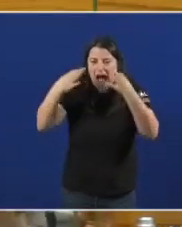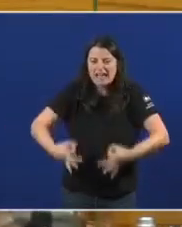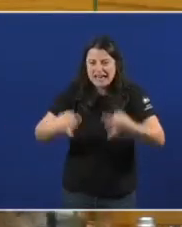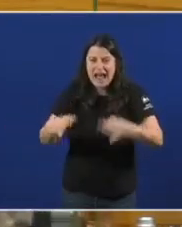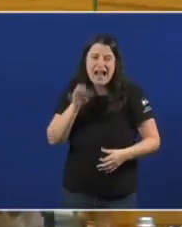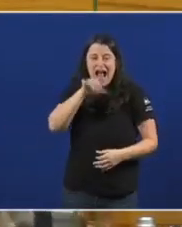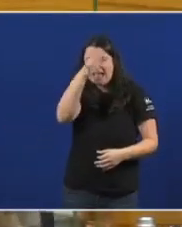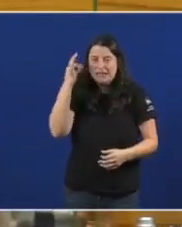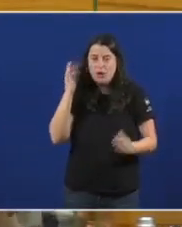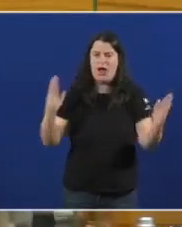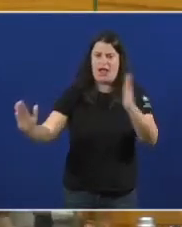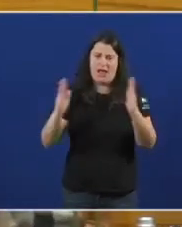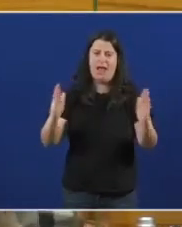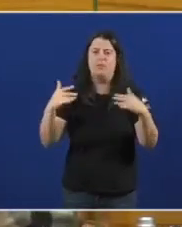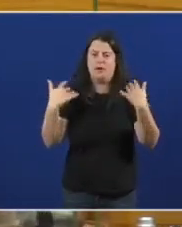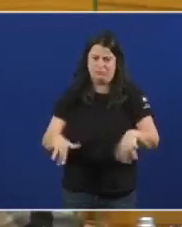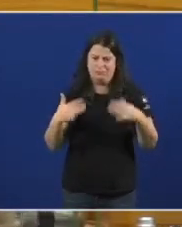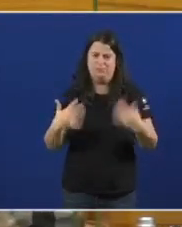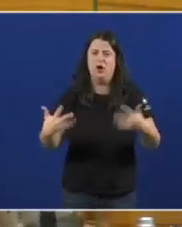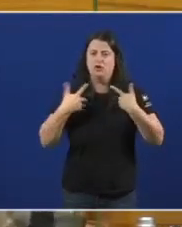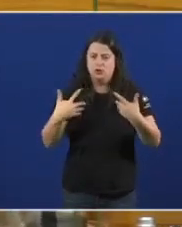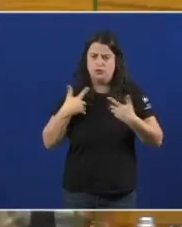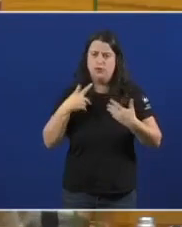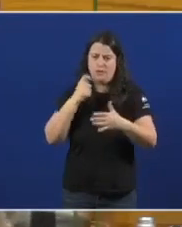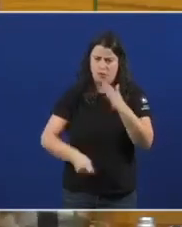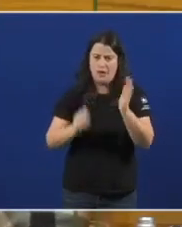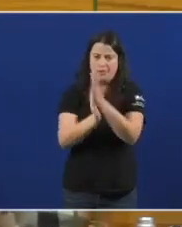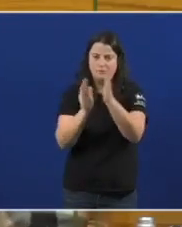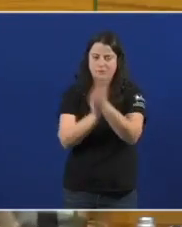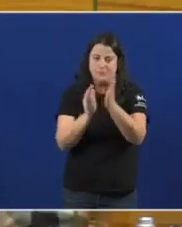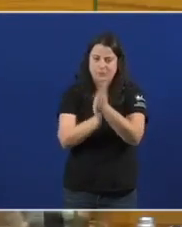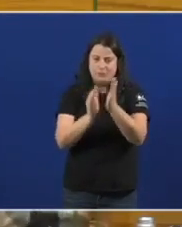están pasando por un momento moi fastidiado.